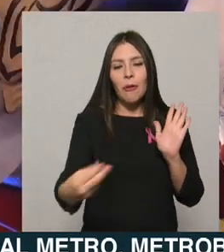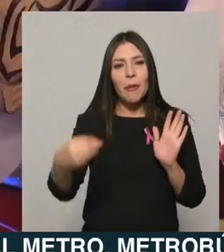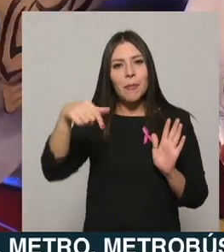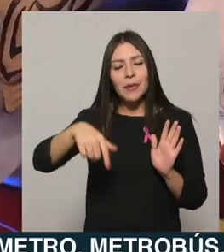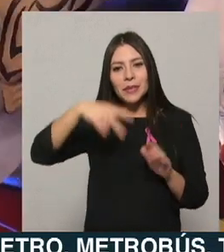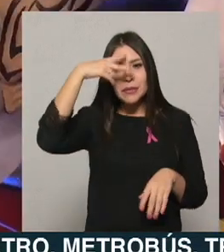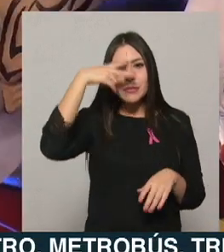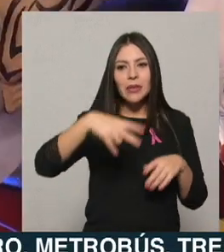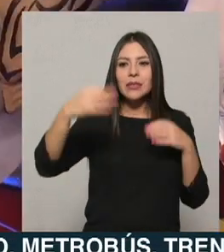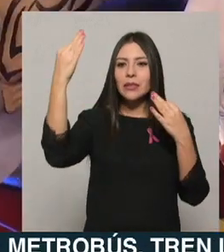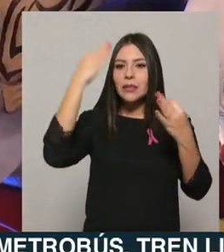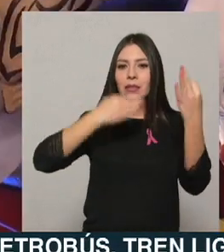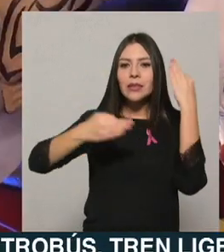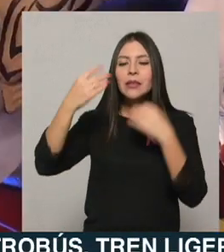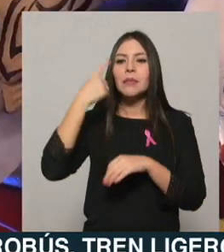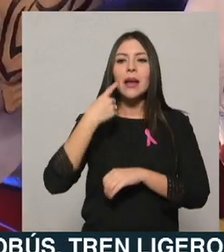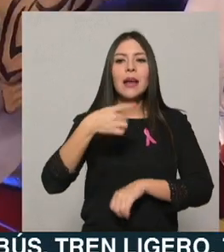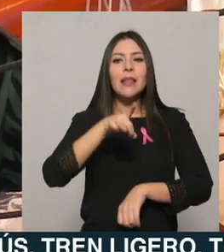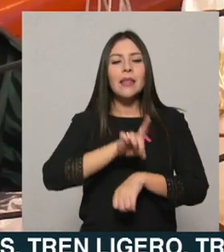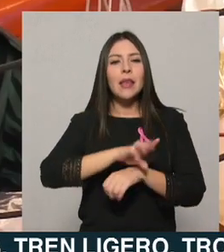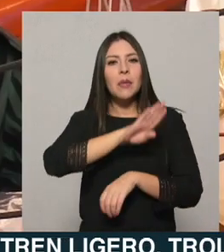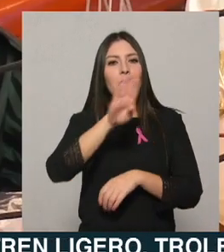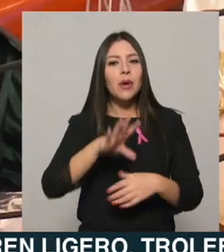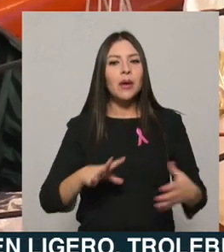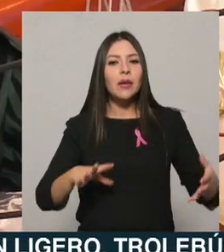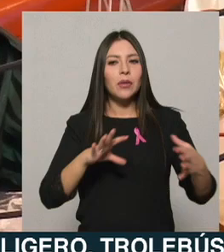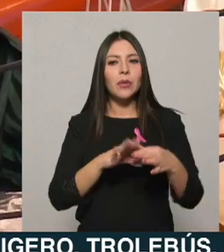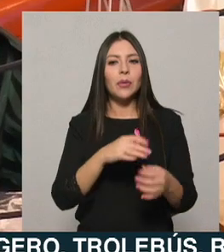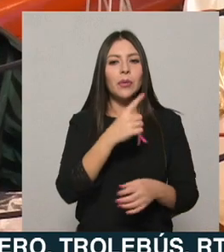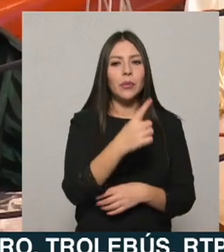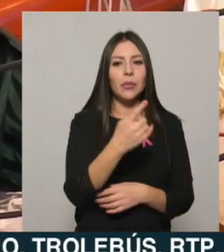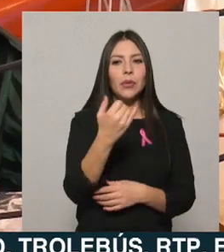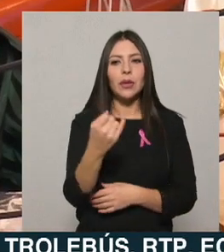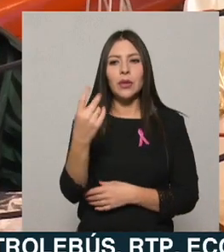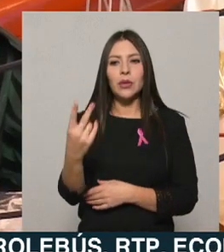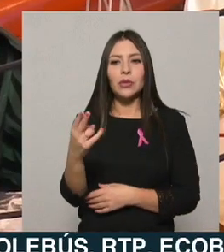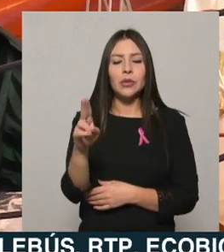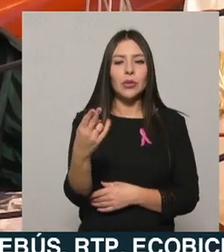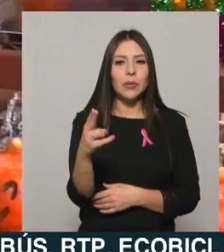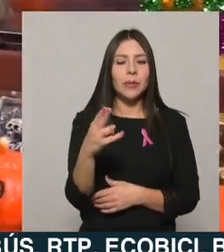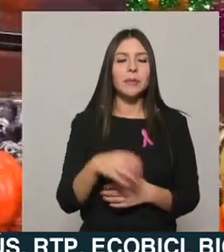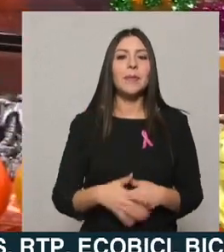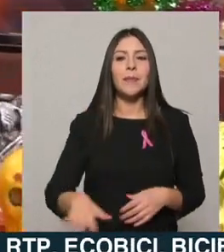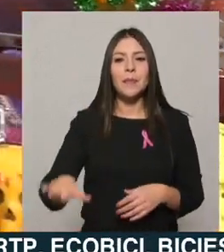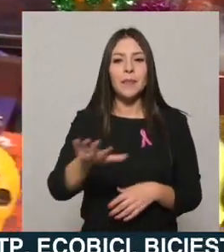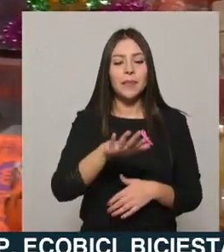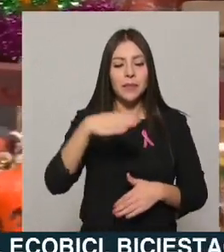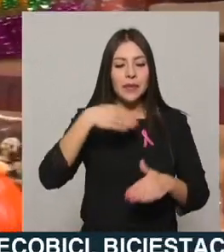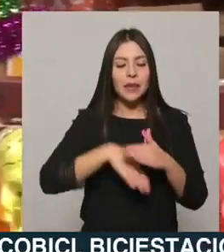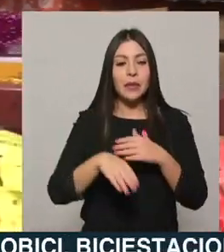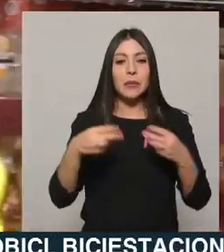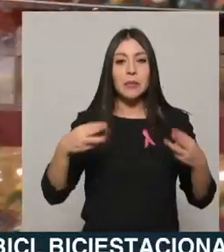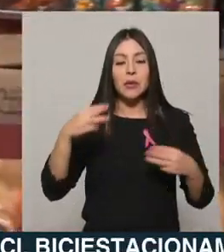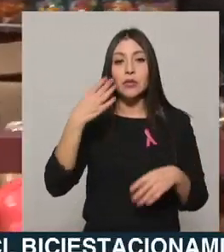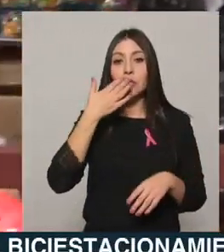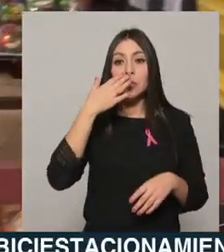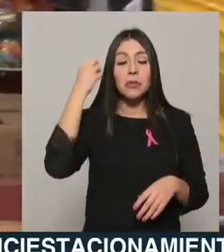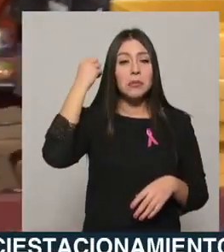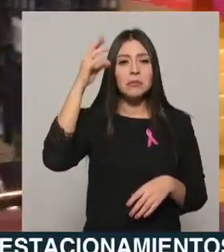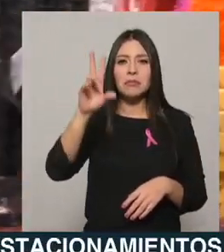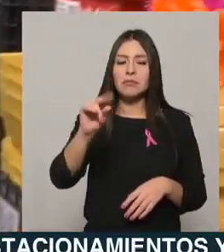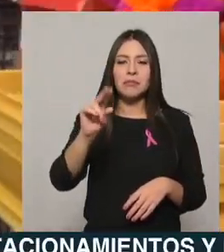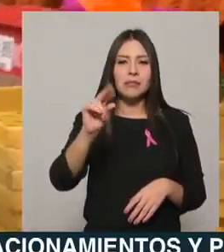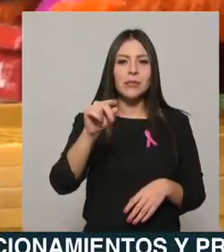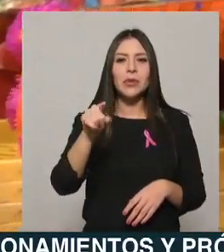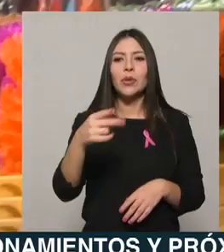se añade a los tradicionales Día de Muertos, 1 y 2 de noviembre. En el mercado de Sonora esto no se olvida, y los